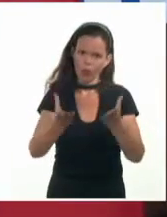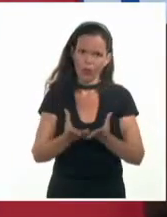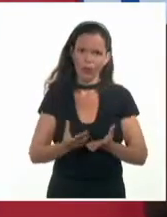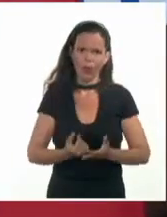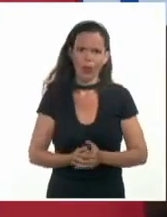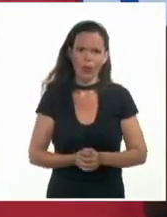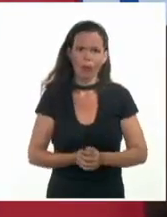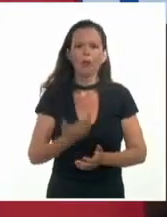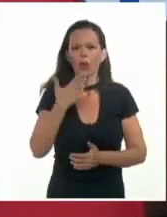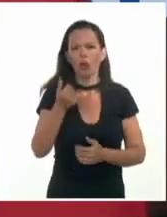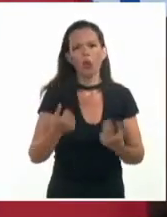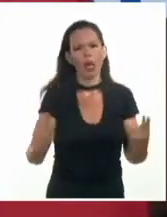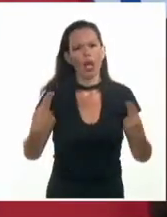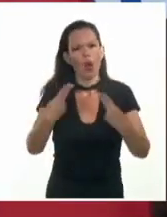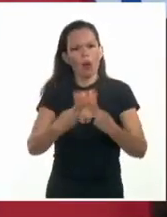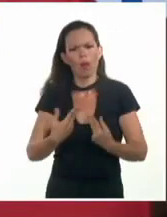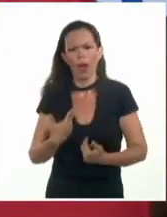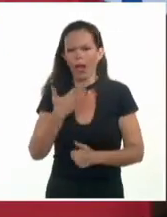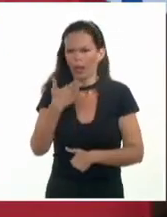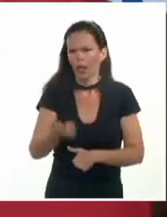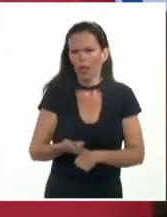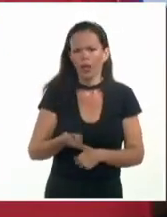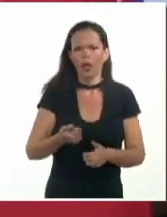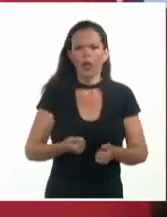buen combate, fue un buen rival.